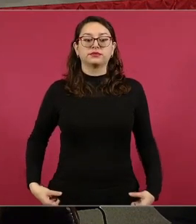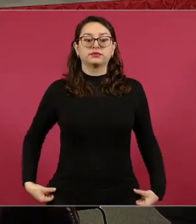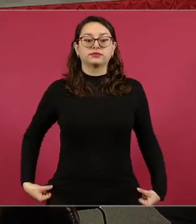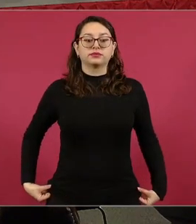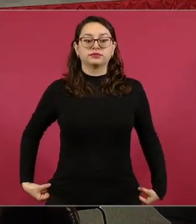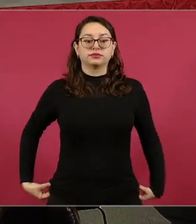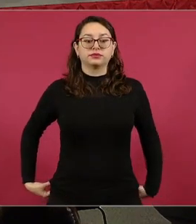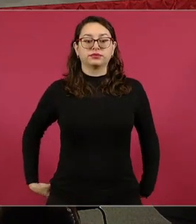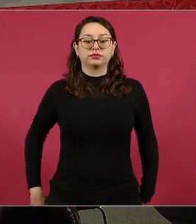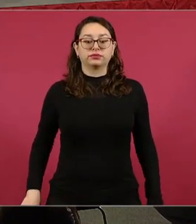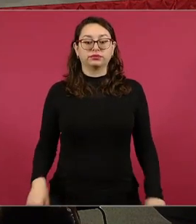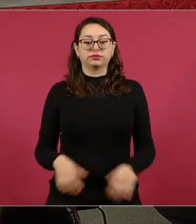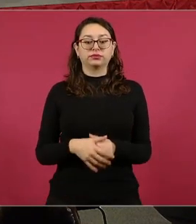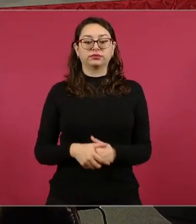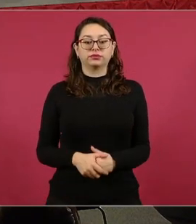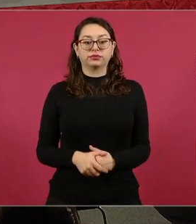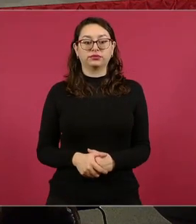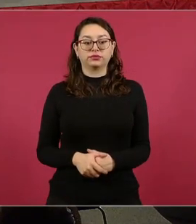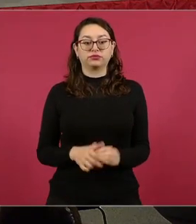¿Sí me escuchan?